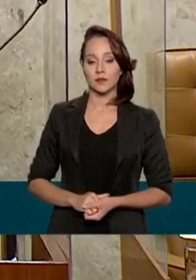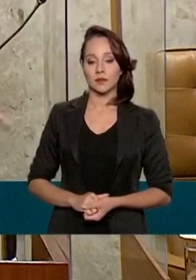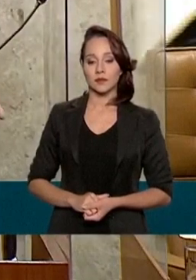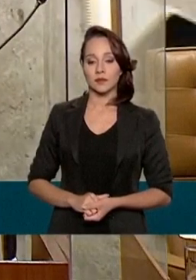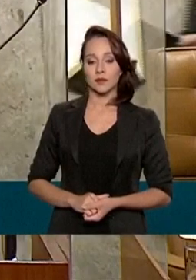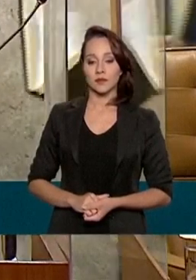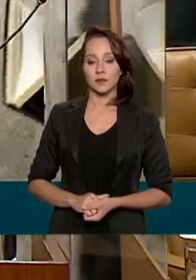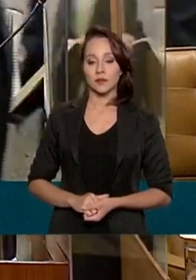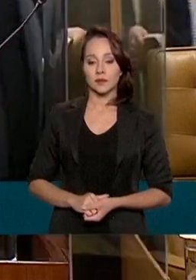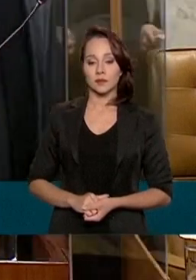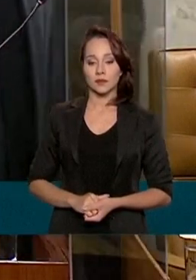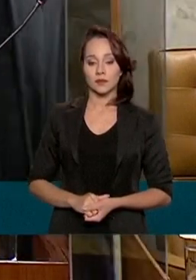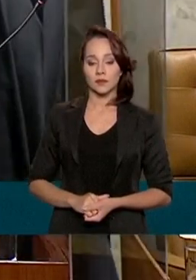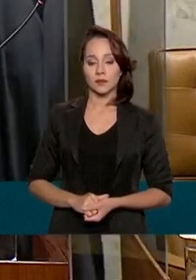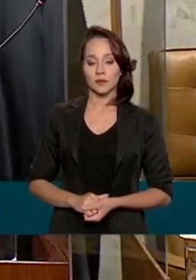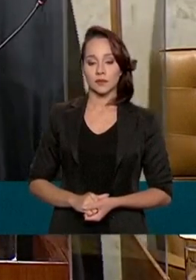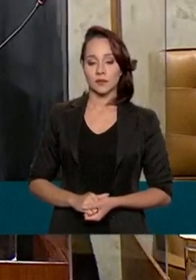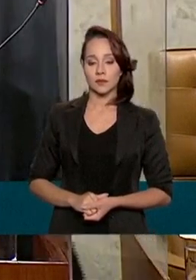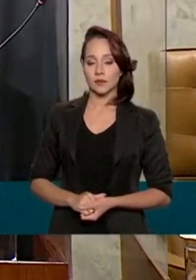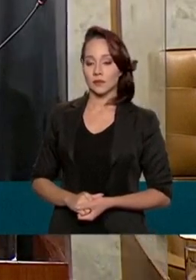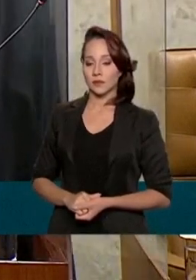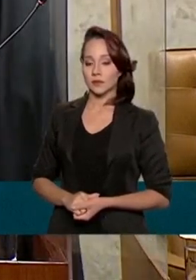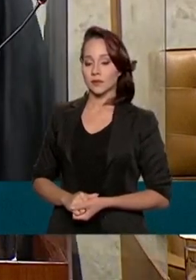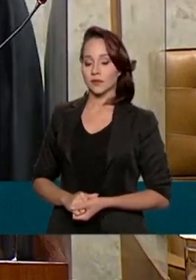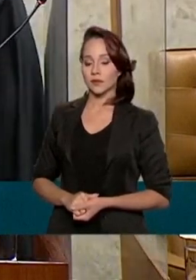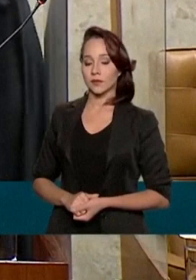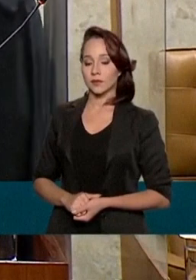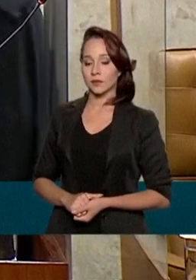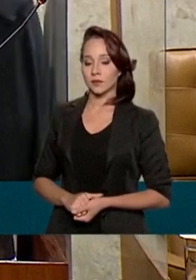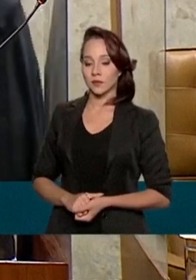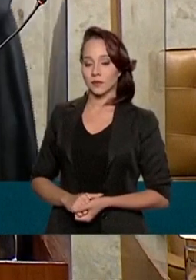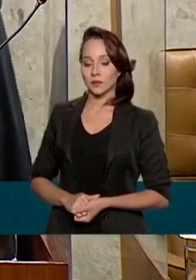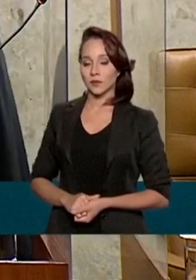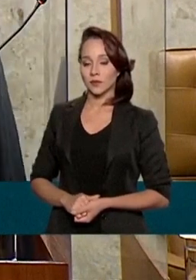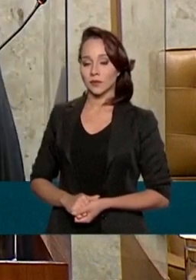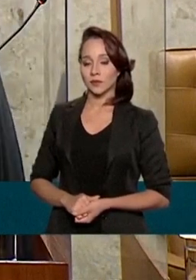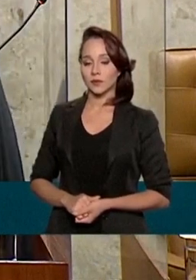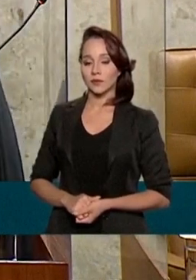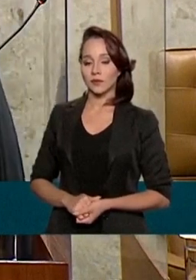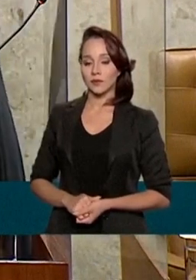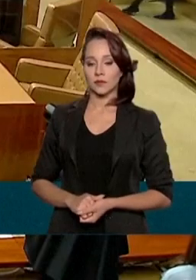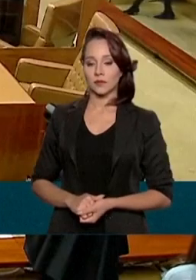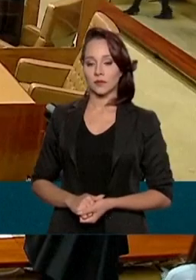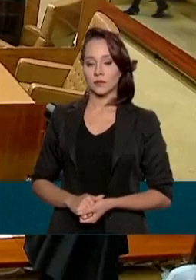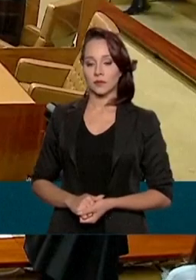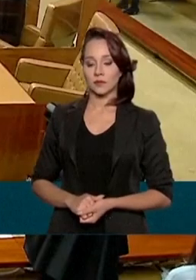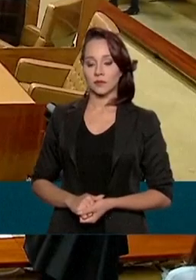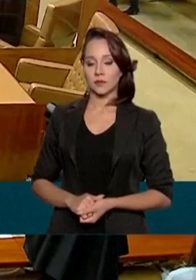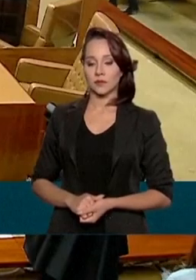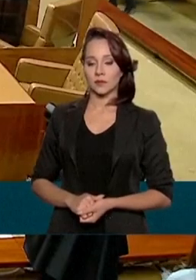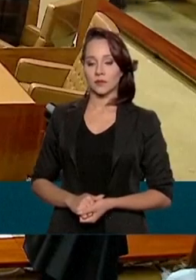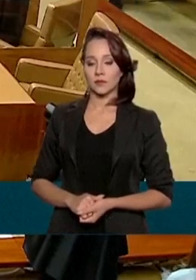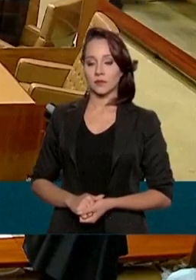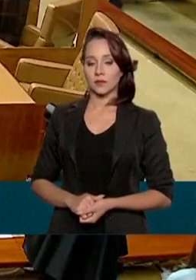evangélicos un sector que representa un 31 por ciento de la población según una encuesta reciente su nominación es